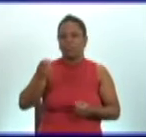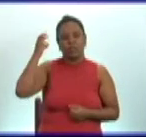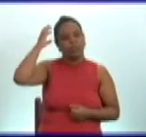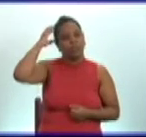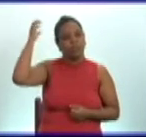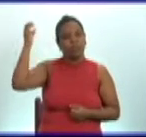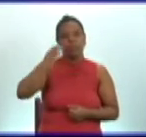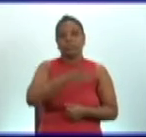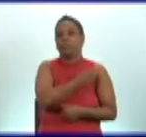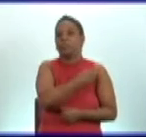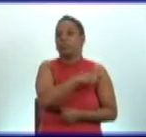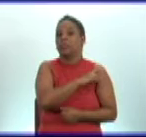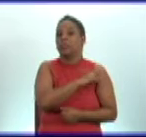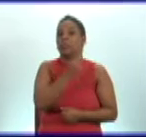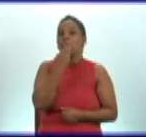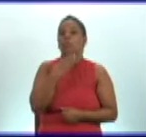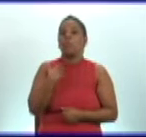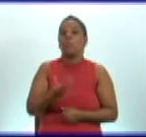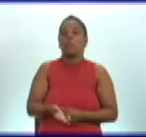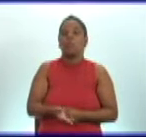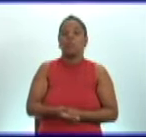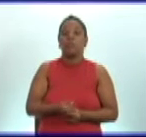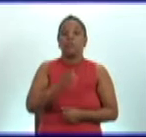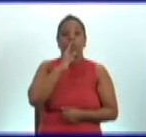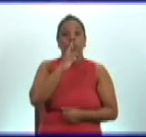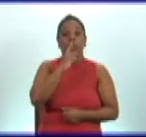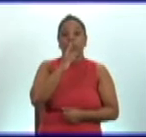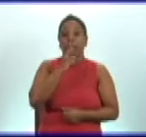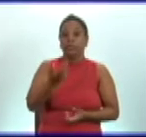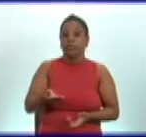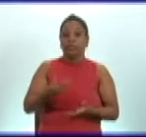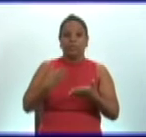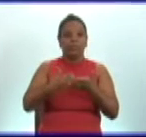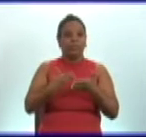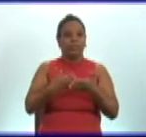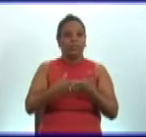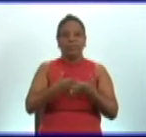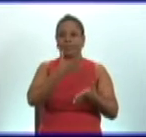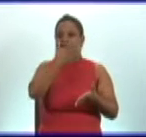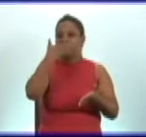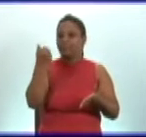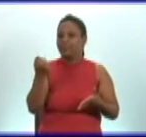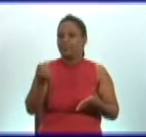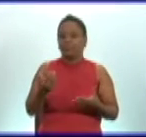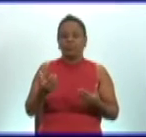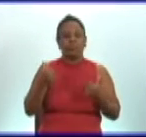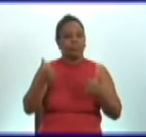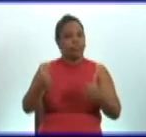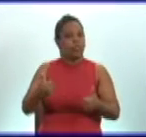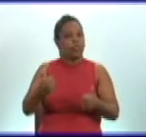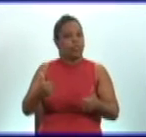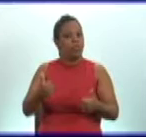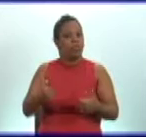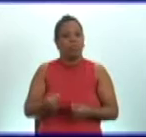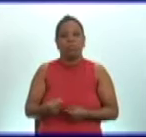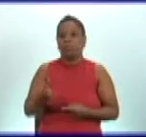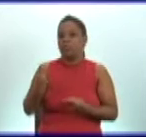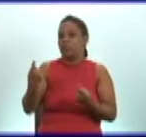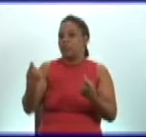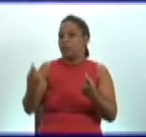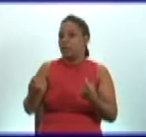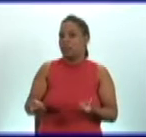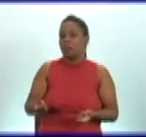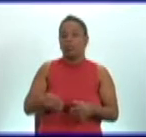como resultado su materialización, pues pérdida de buenos recursos, además muertes de seres humanos. En la